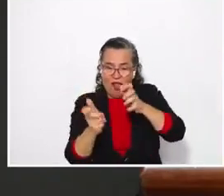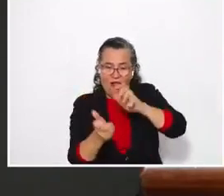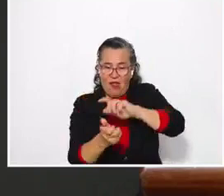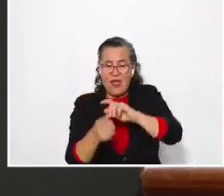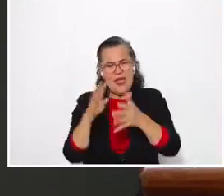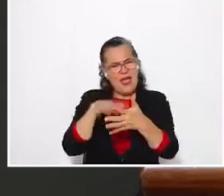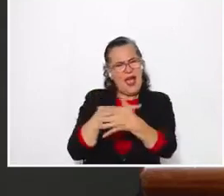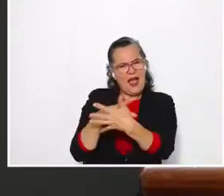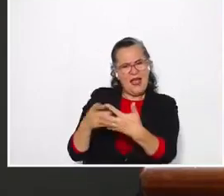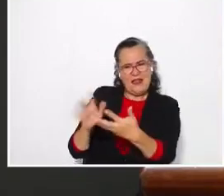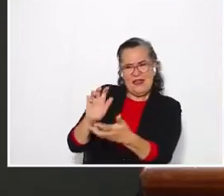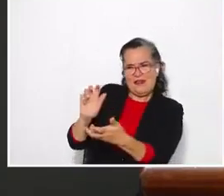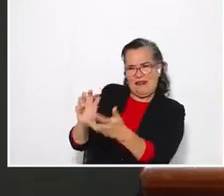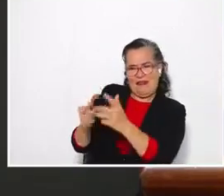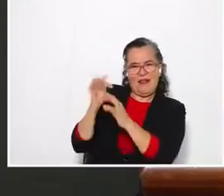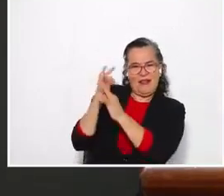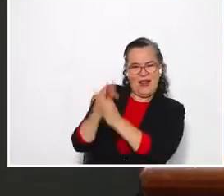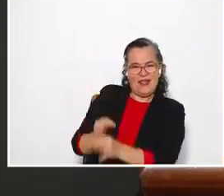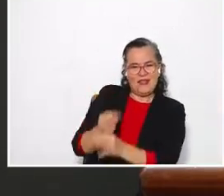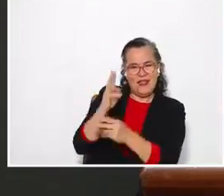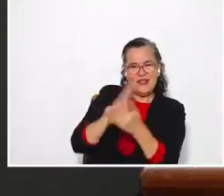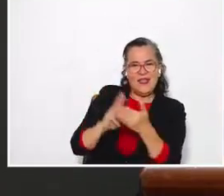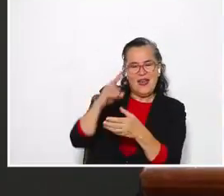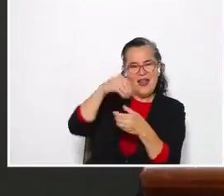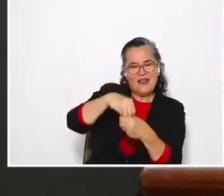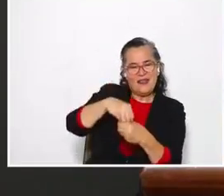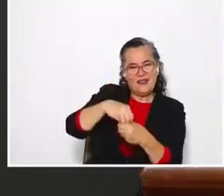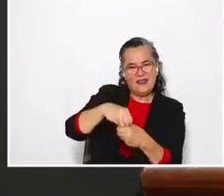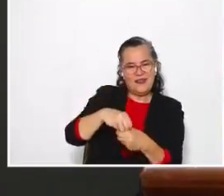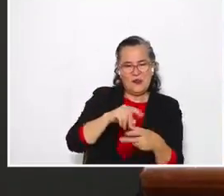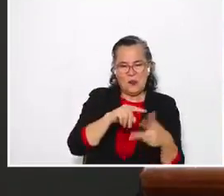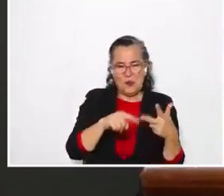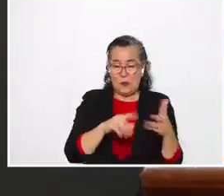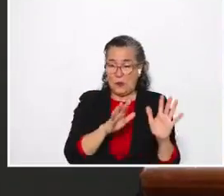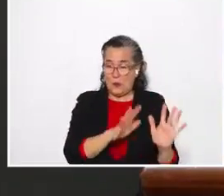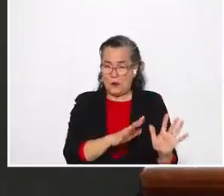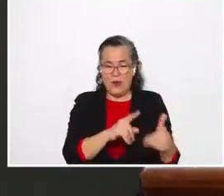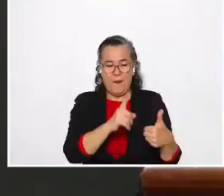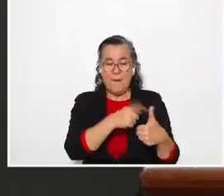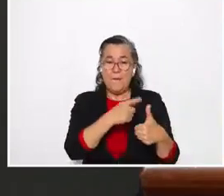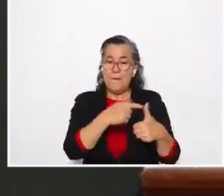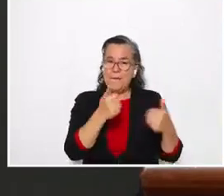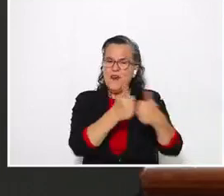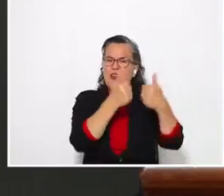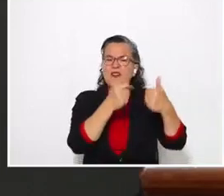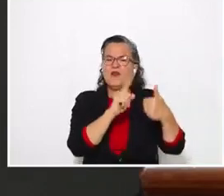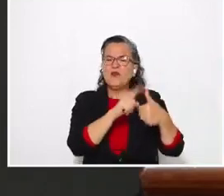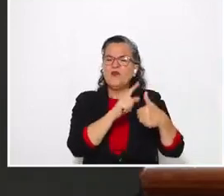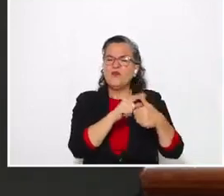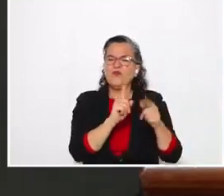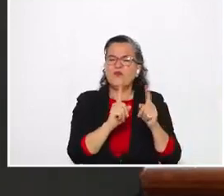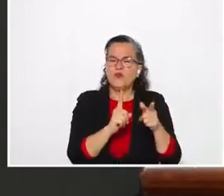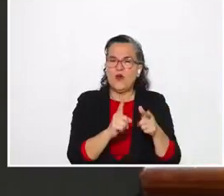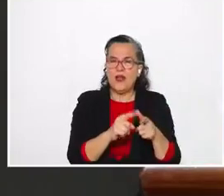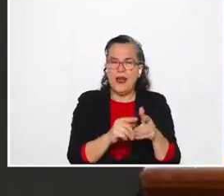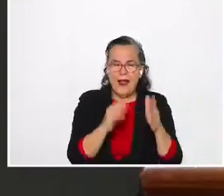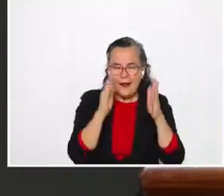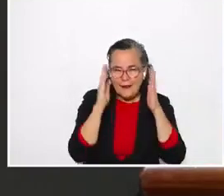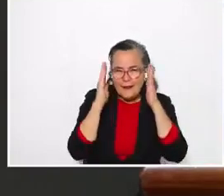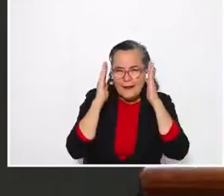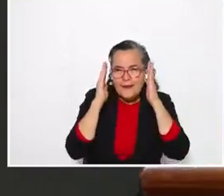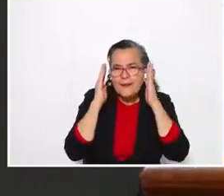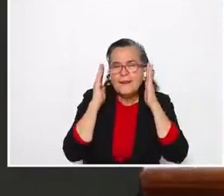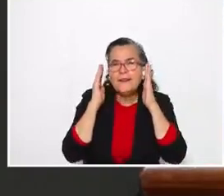agendas tradicionales en las universidades. El primero de esos retos es precisamente esa tensión